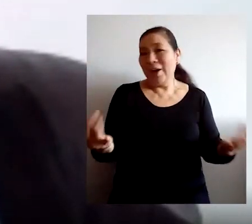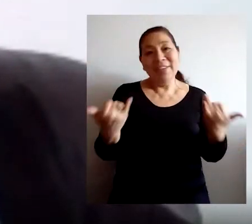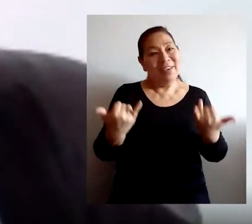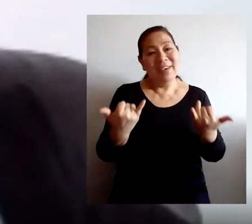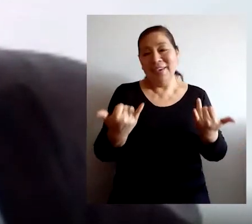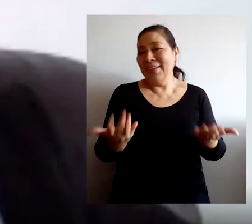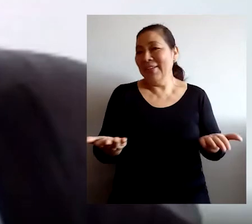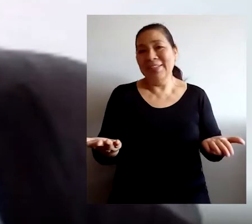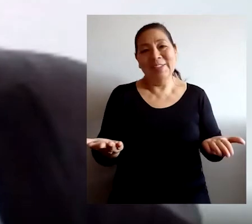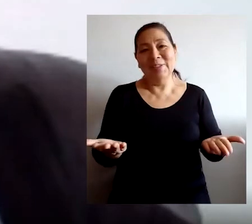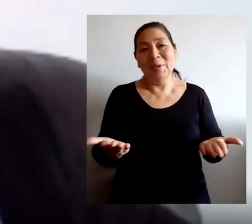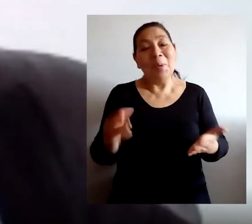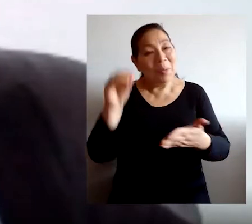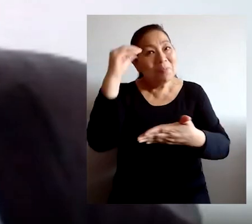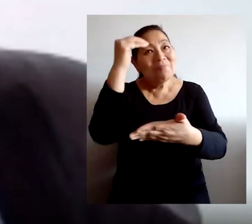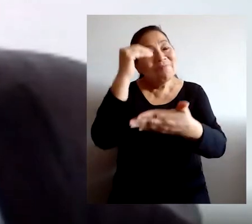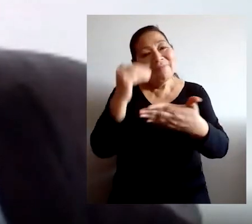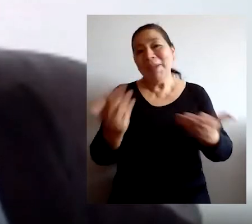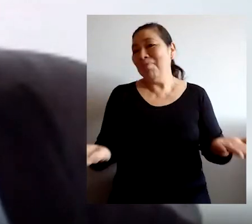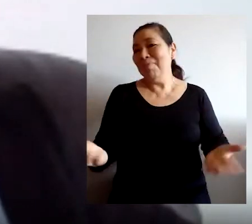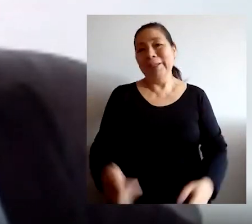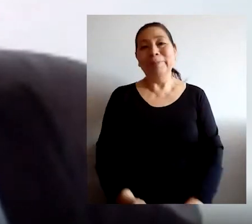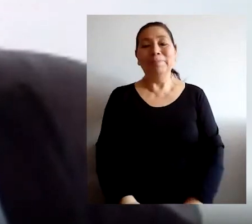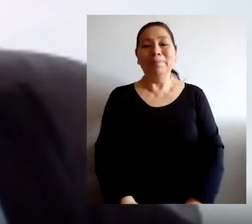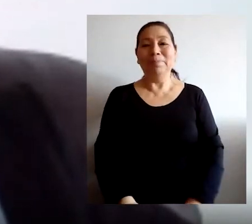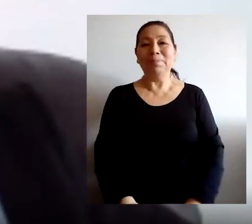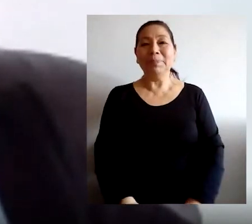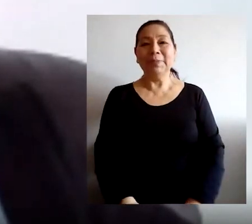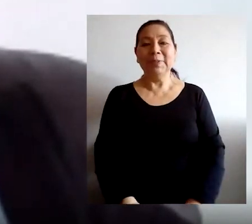en esos puntos, ¿no?